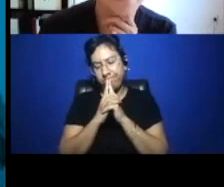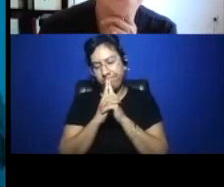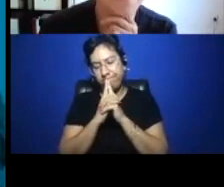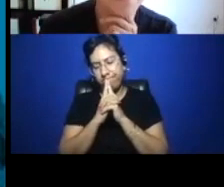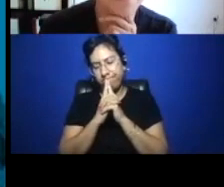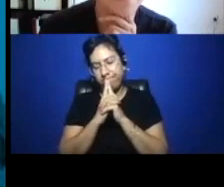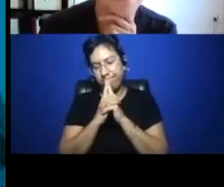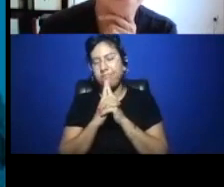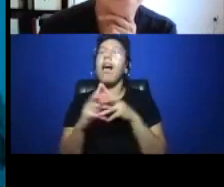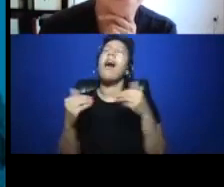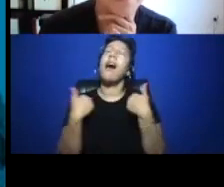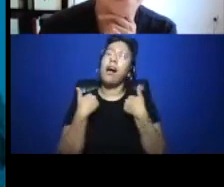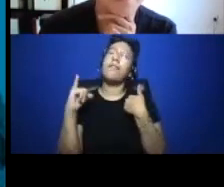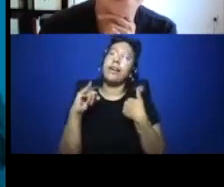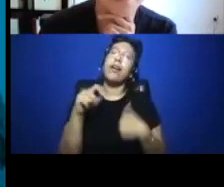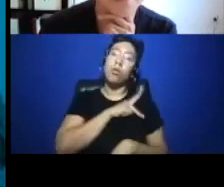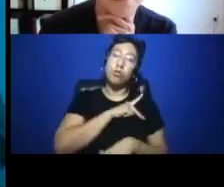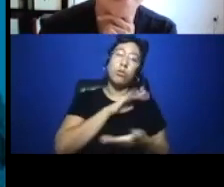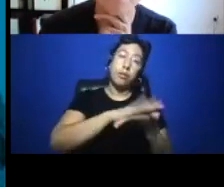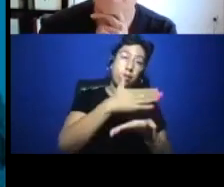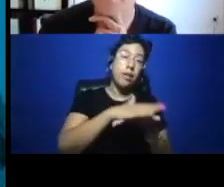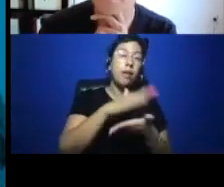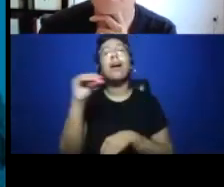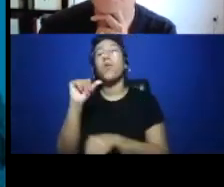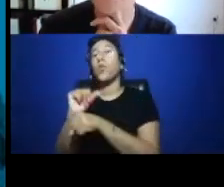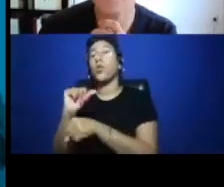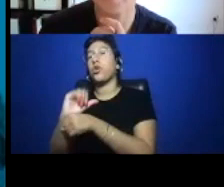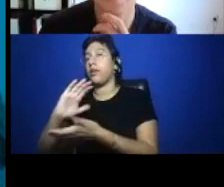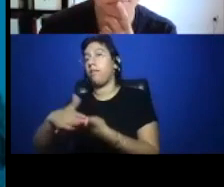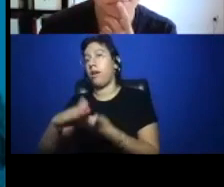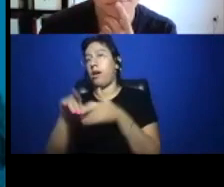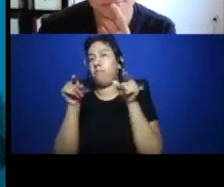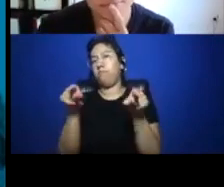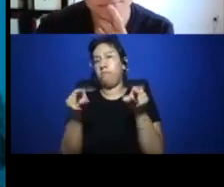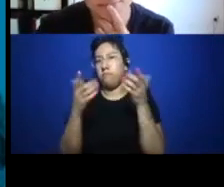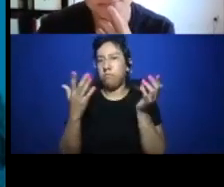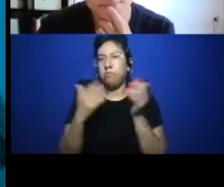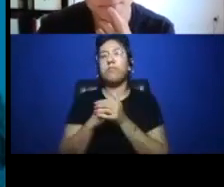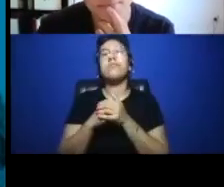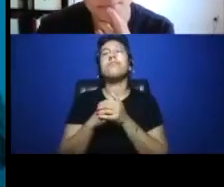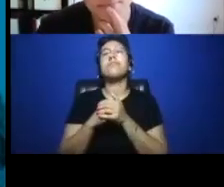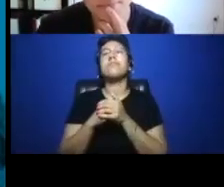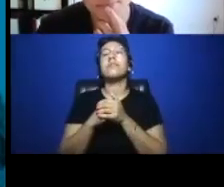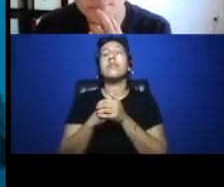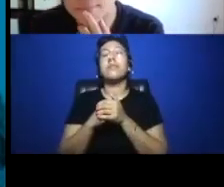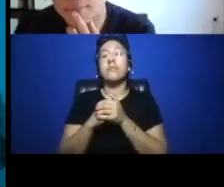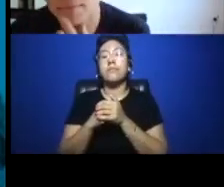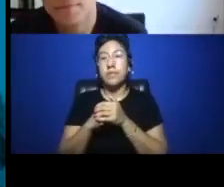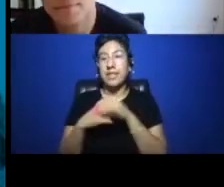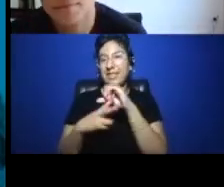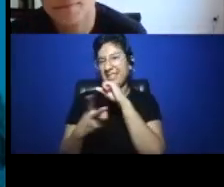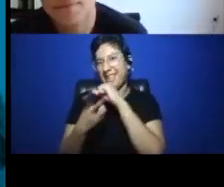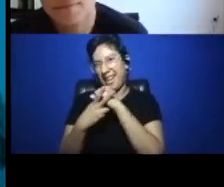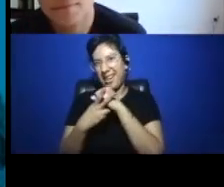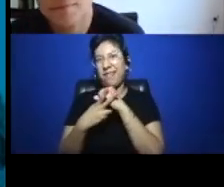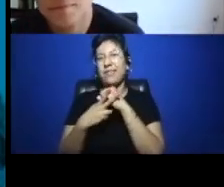Like having a personal computer and a work computer. Y tienes una computadora de personal y otra de trabajo. Y tienes cosas